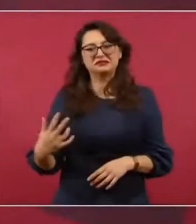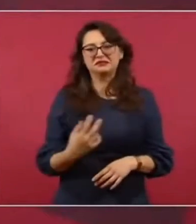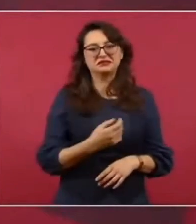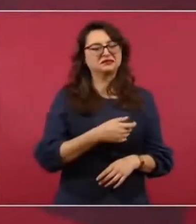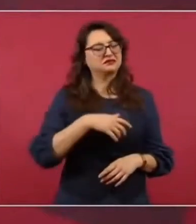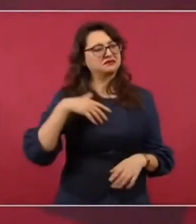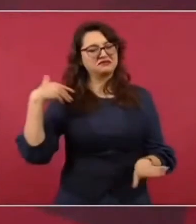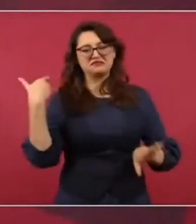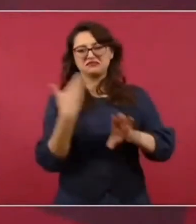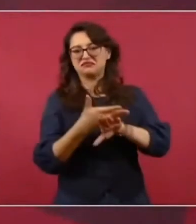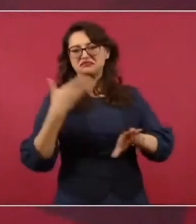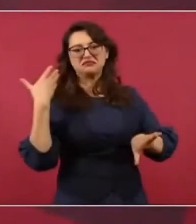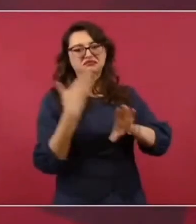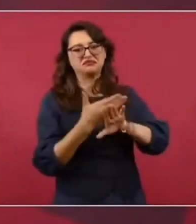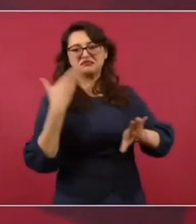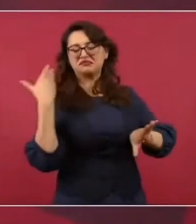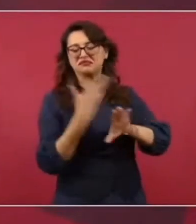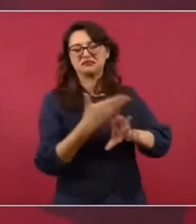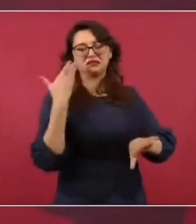general,